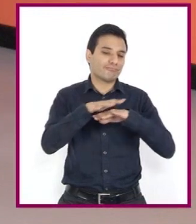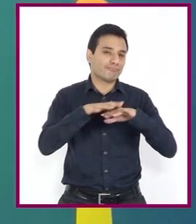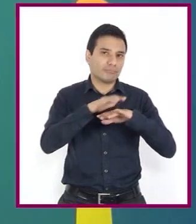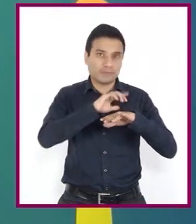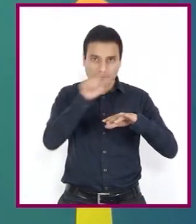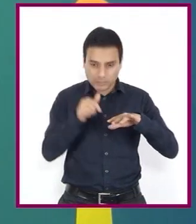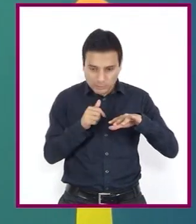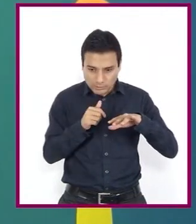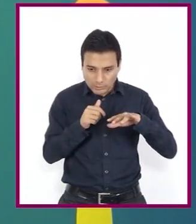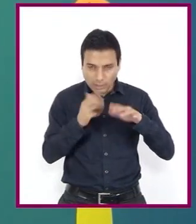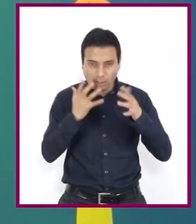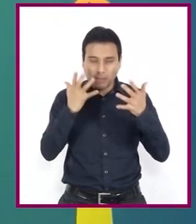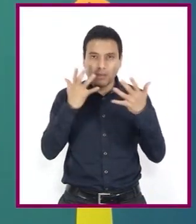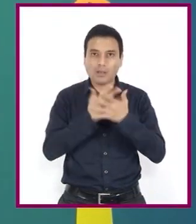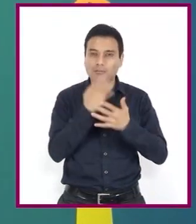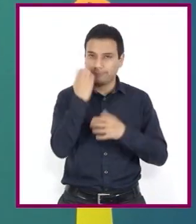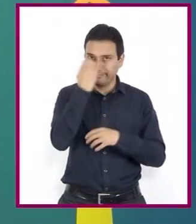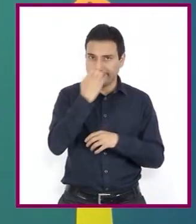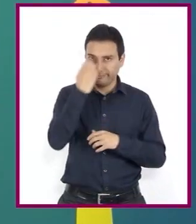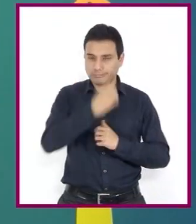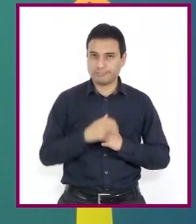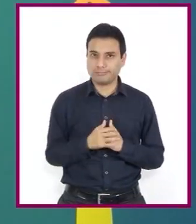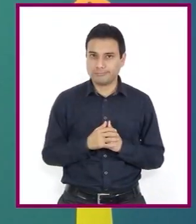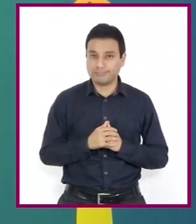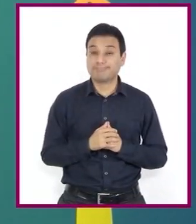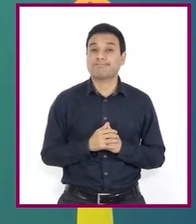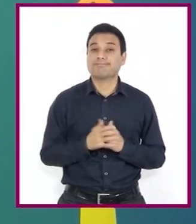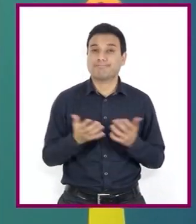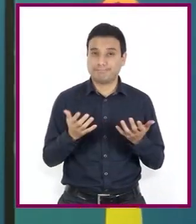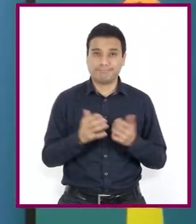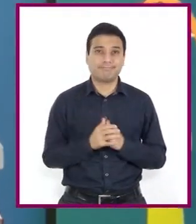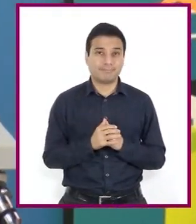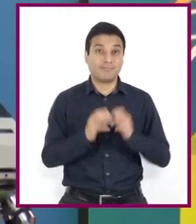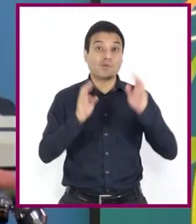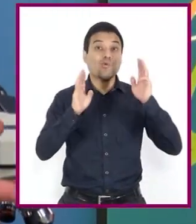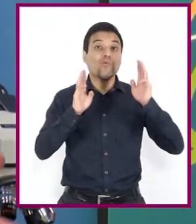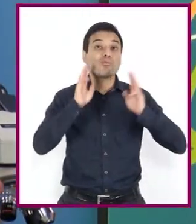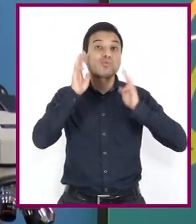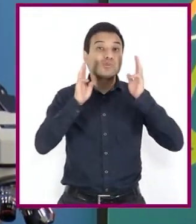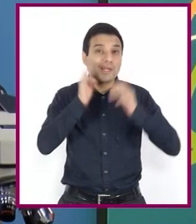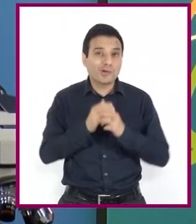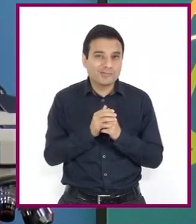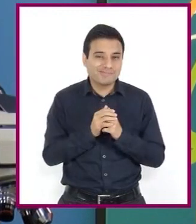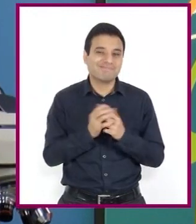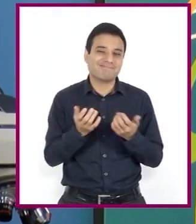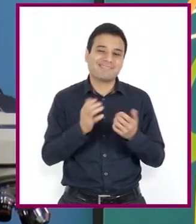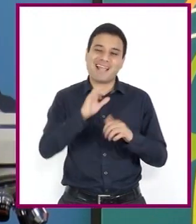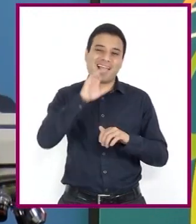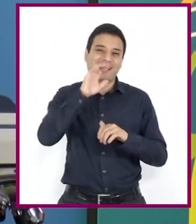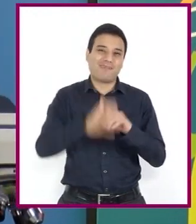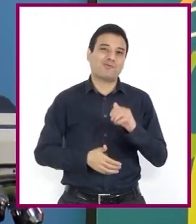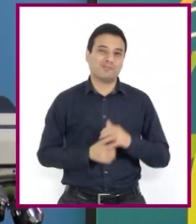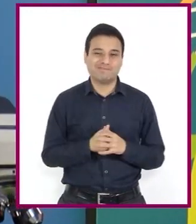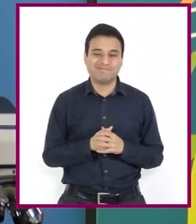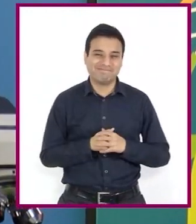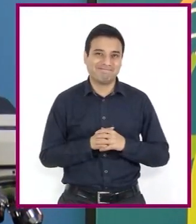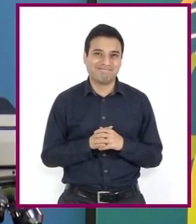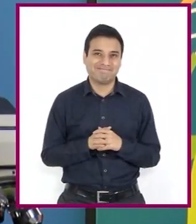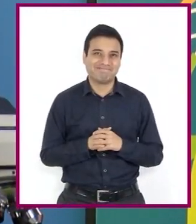Fleming. Hemos concluido el recorrido por la sección Descubrimientos del Museo de la